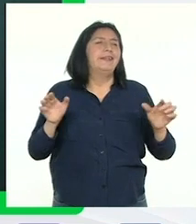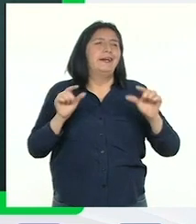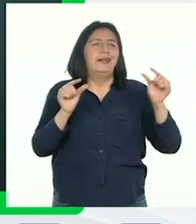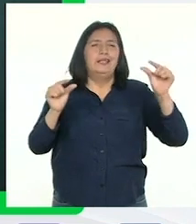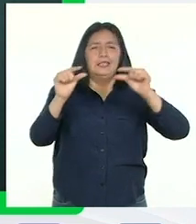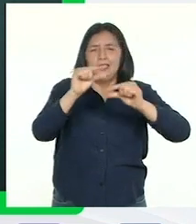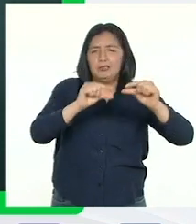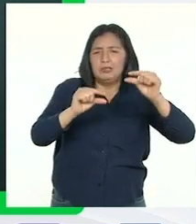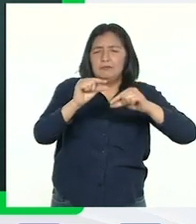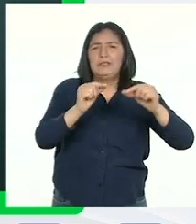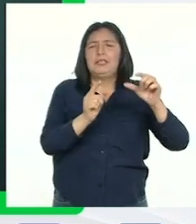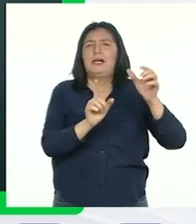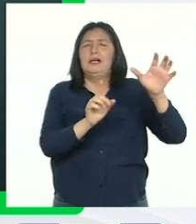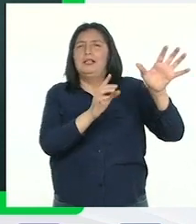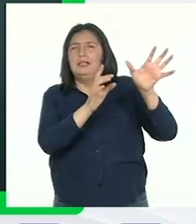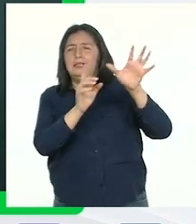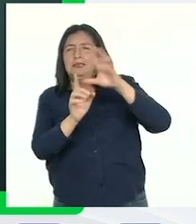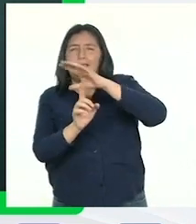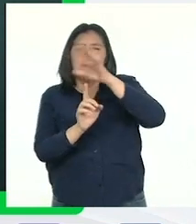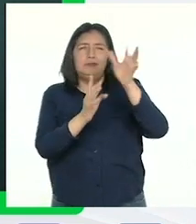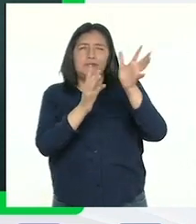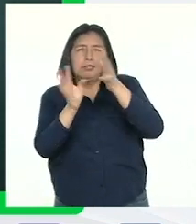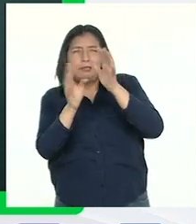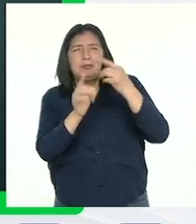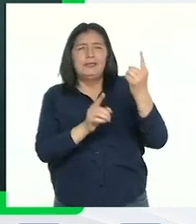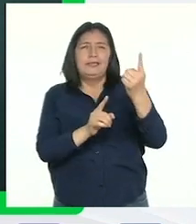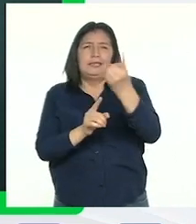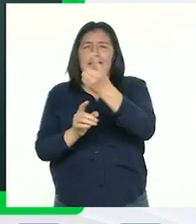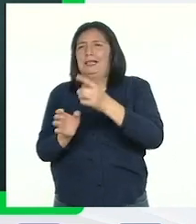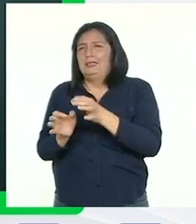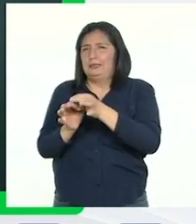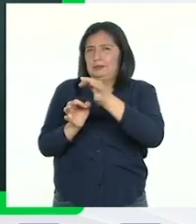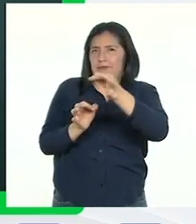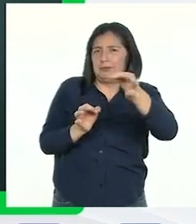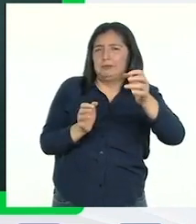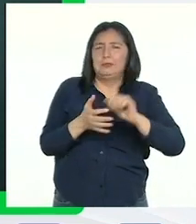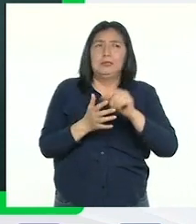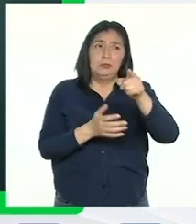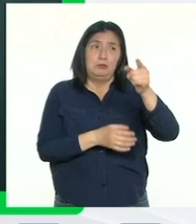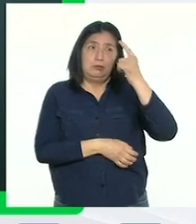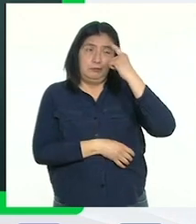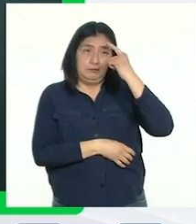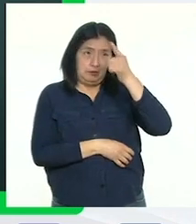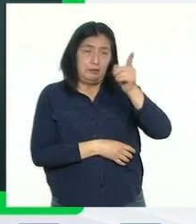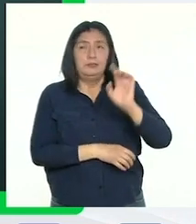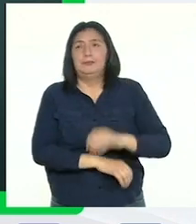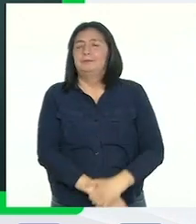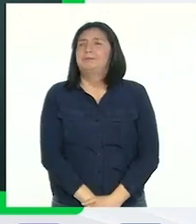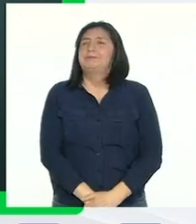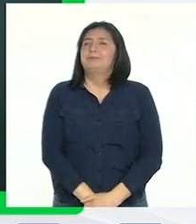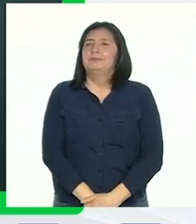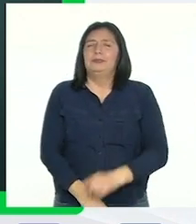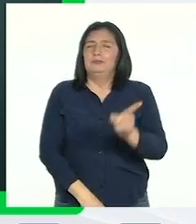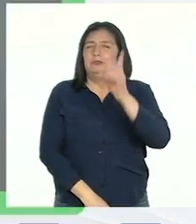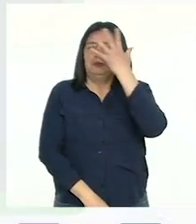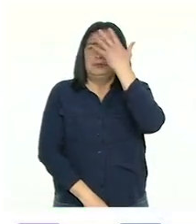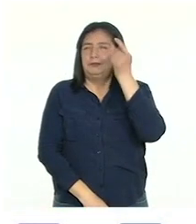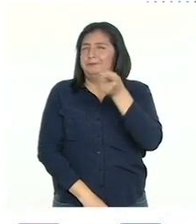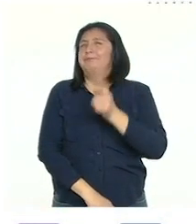y climáticas propias de cada región. Es muy importante que tengas en cuenta ello. No te